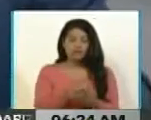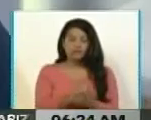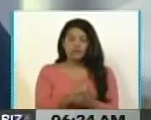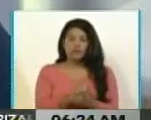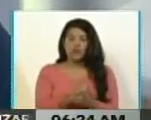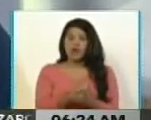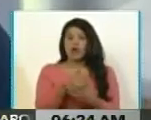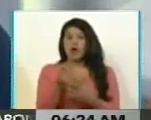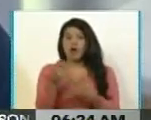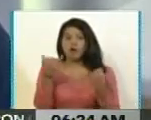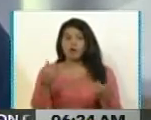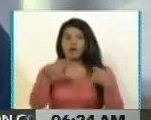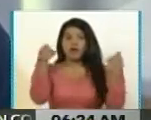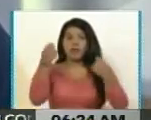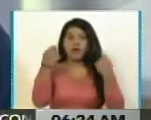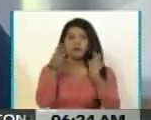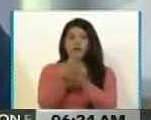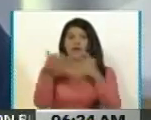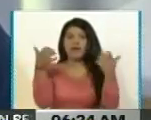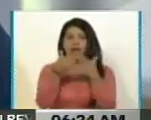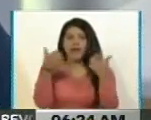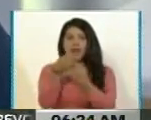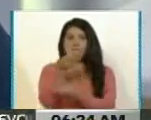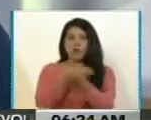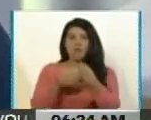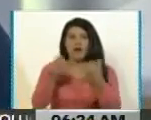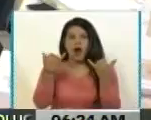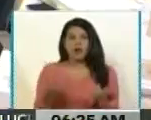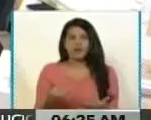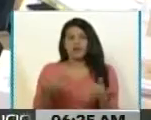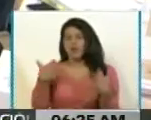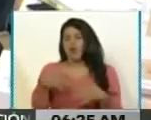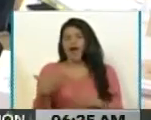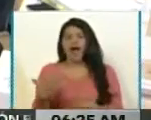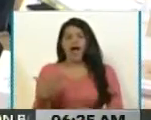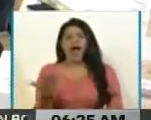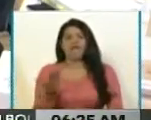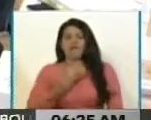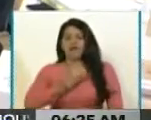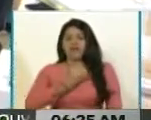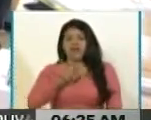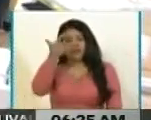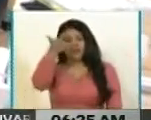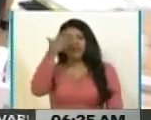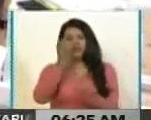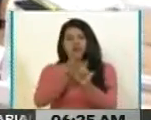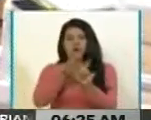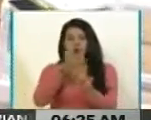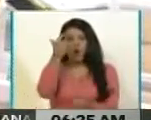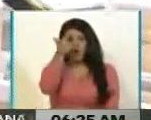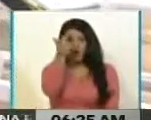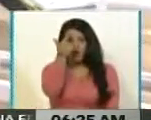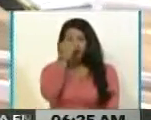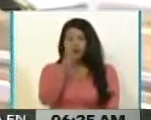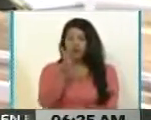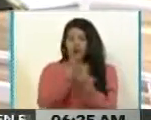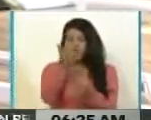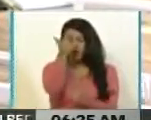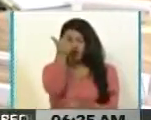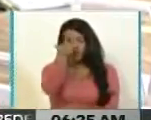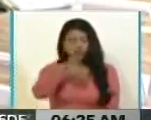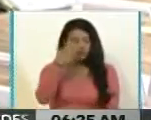en torno a la guerra económica, se ha afectado mucho también el elemento psicológico. Y tú